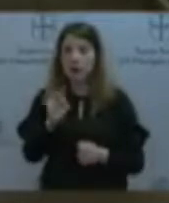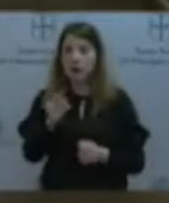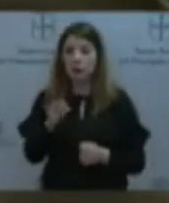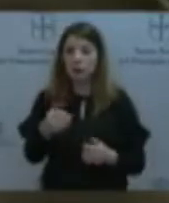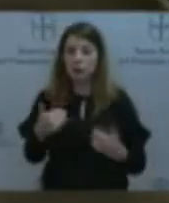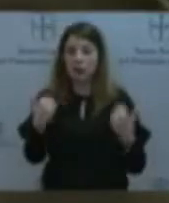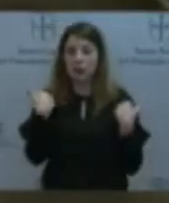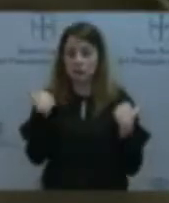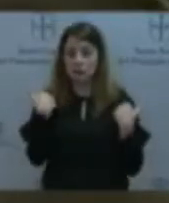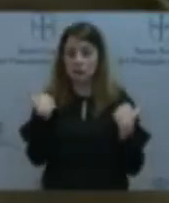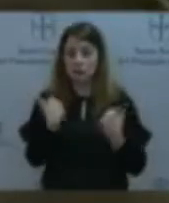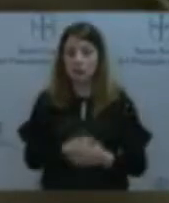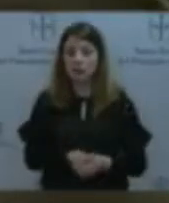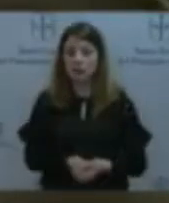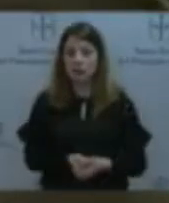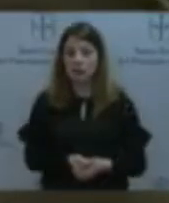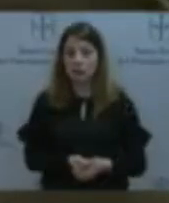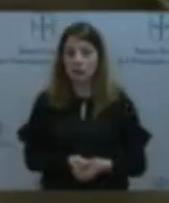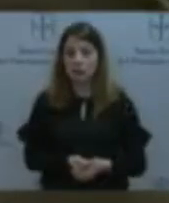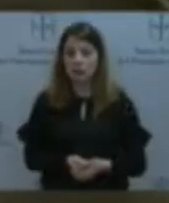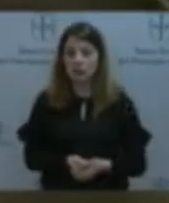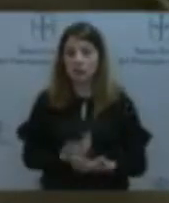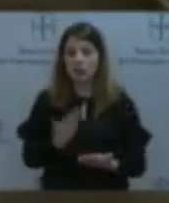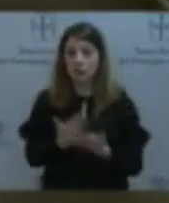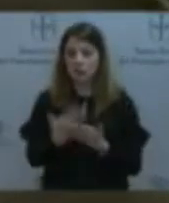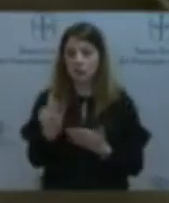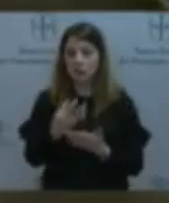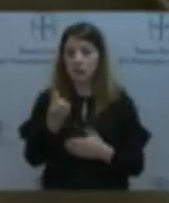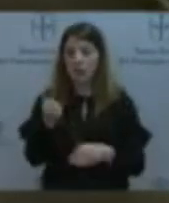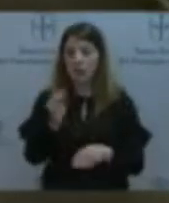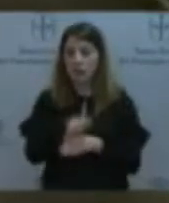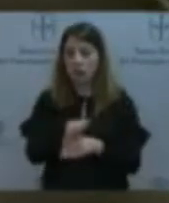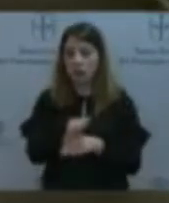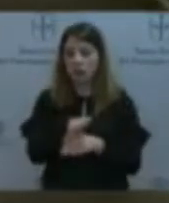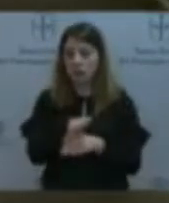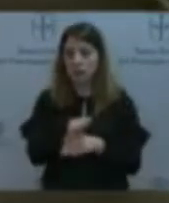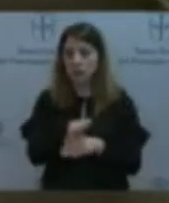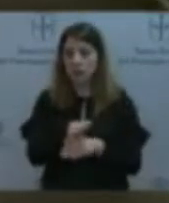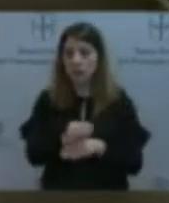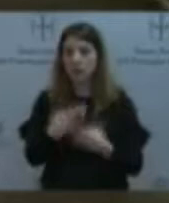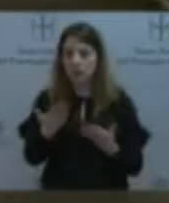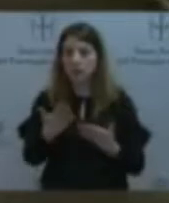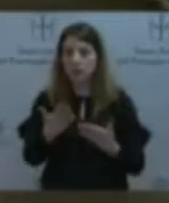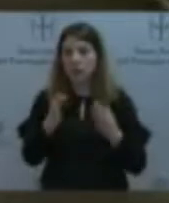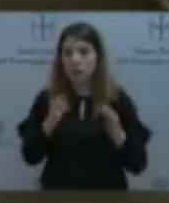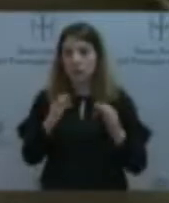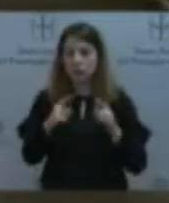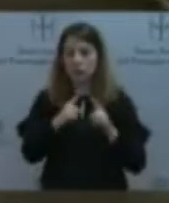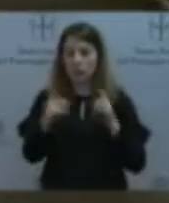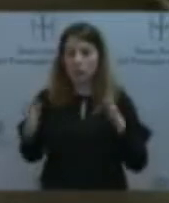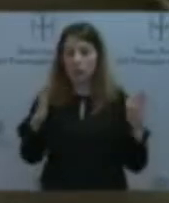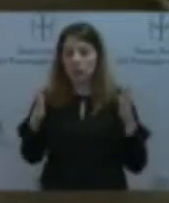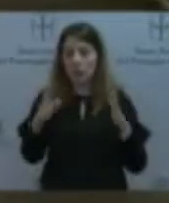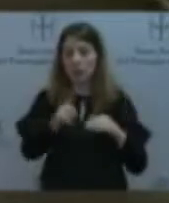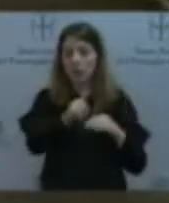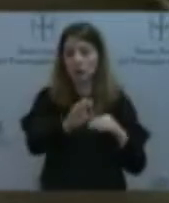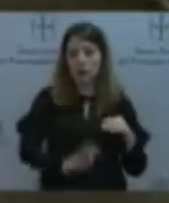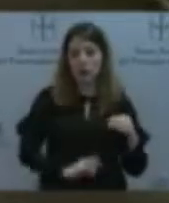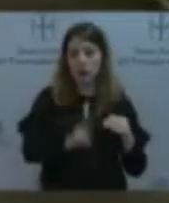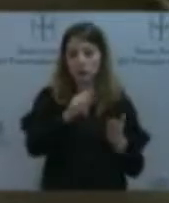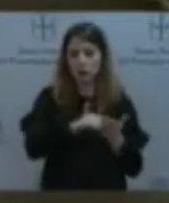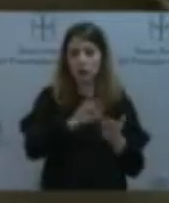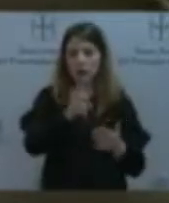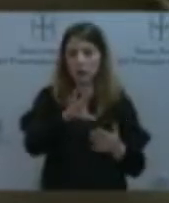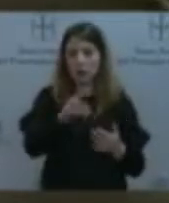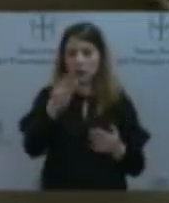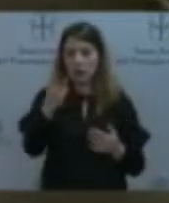les pedía esas ayudas en régimen de concurrencia competitiva, en el periodo comprendido entre el 1 de enero de 2015 y el 31 de diciembre de